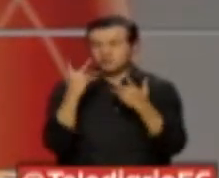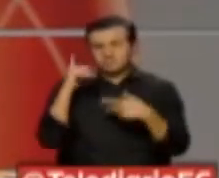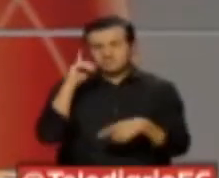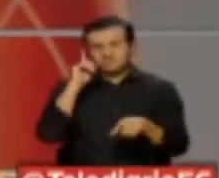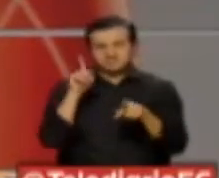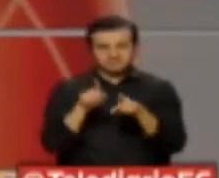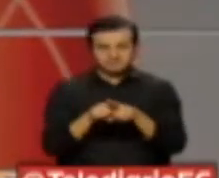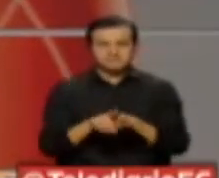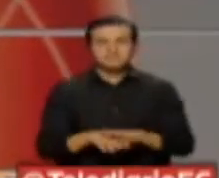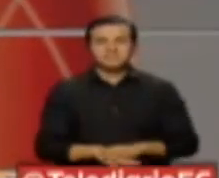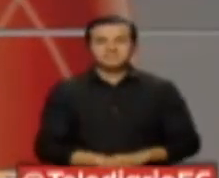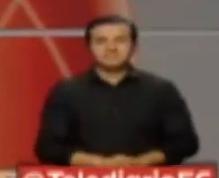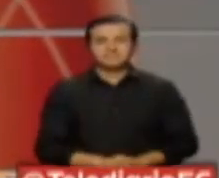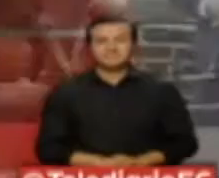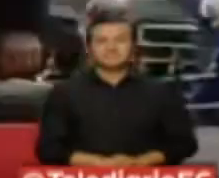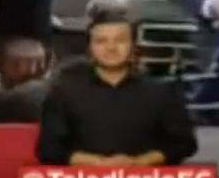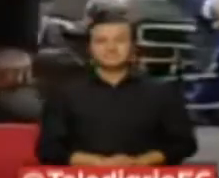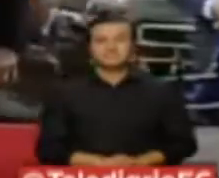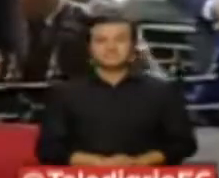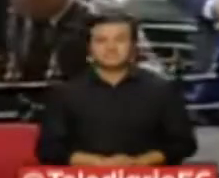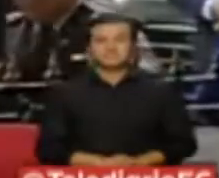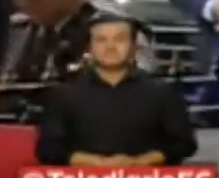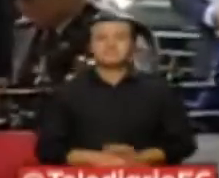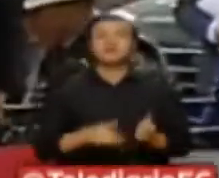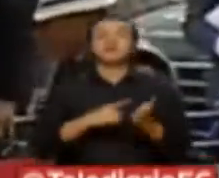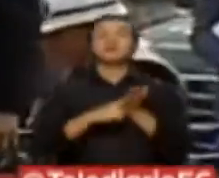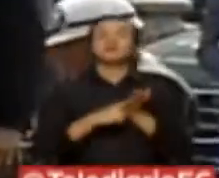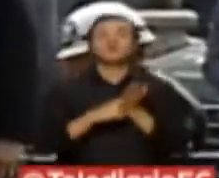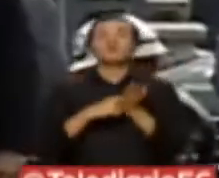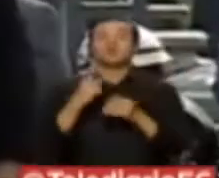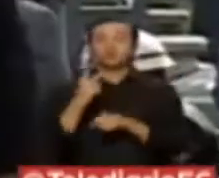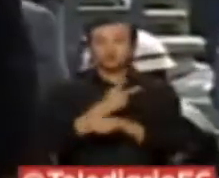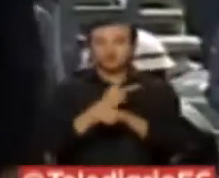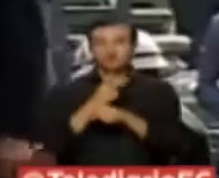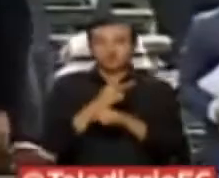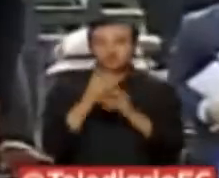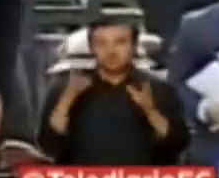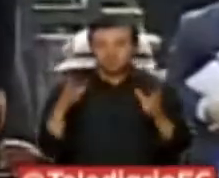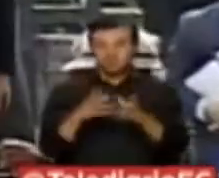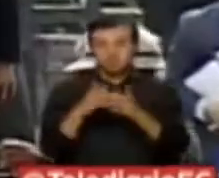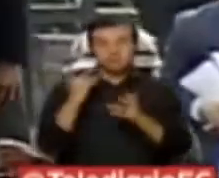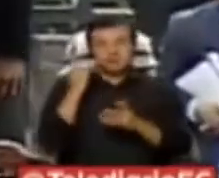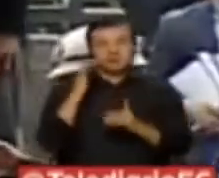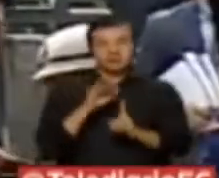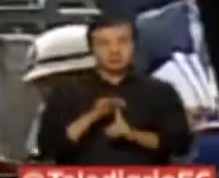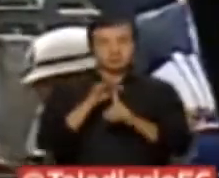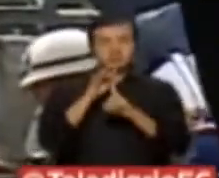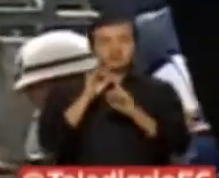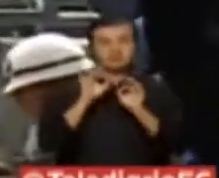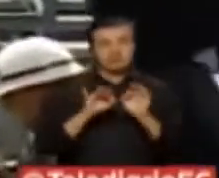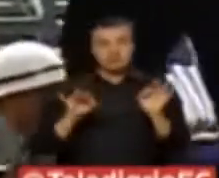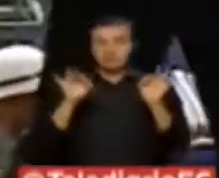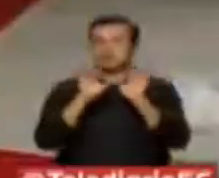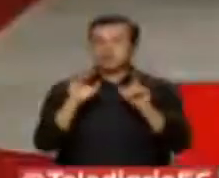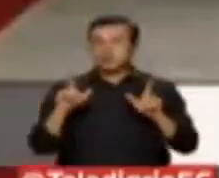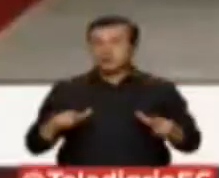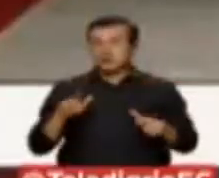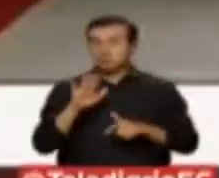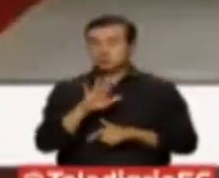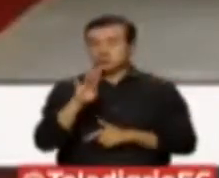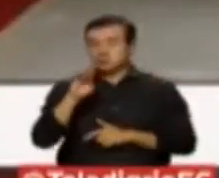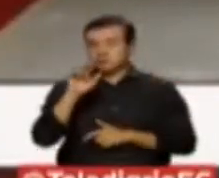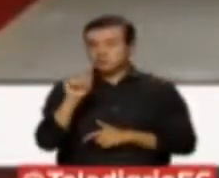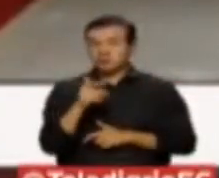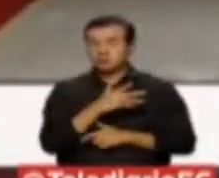alcanzados fue una reunión de apenas dos horas pero que además de histórica resultó fructífera lenin moreno y su esposa